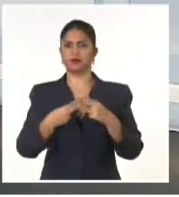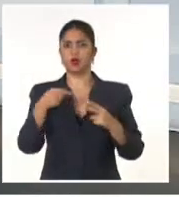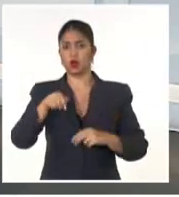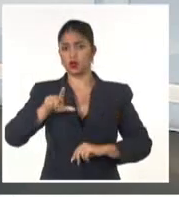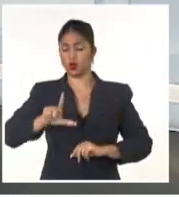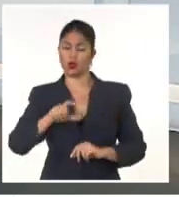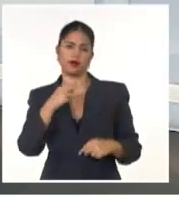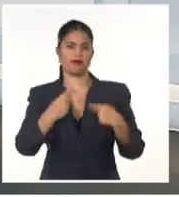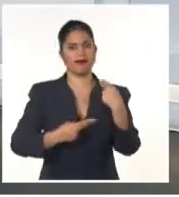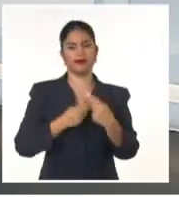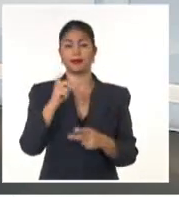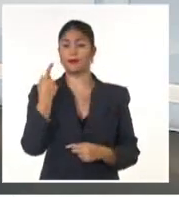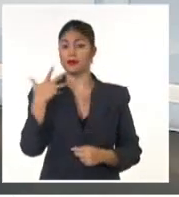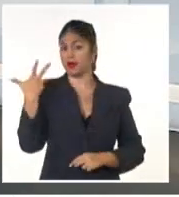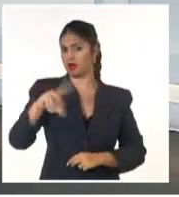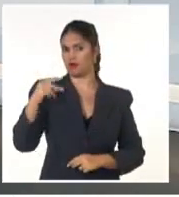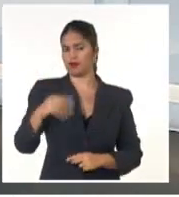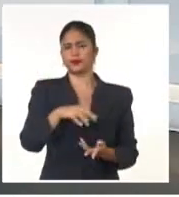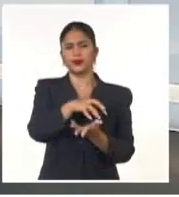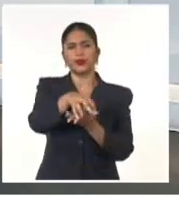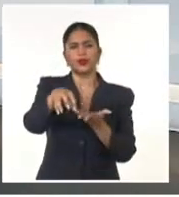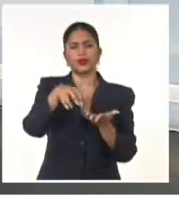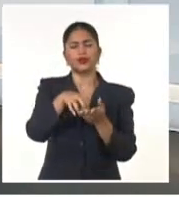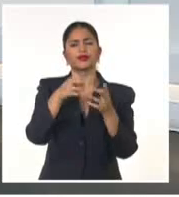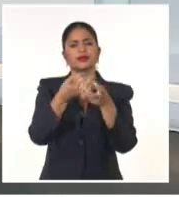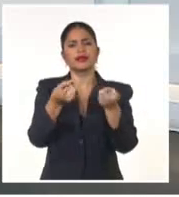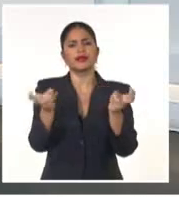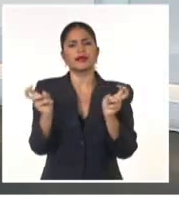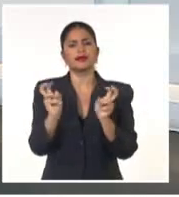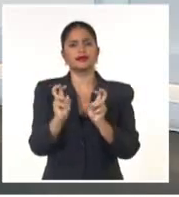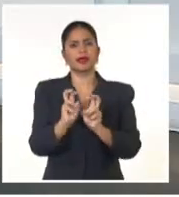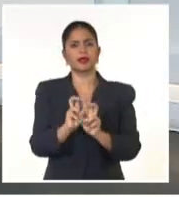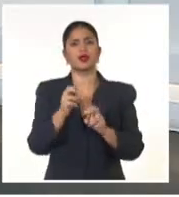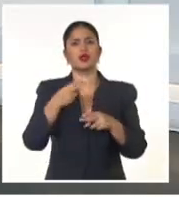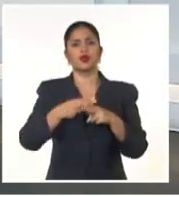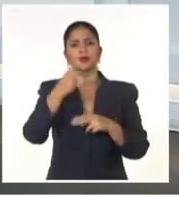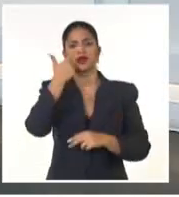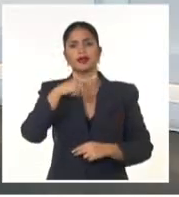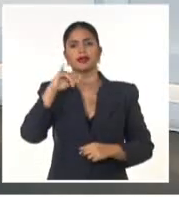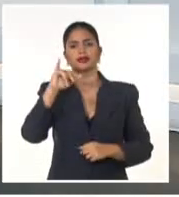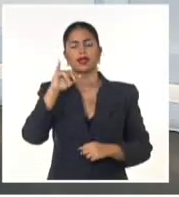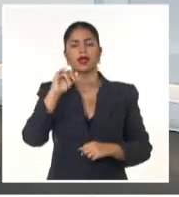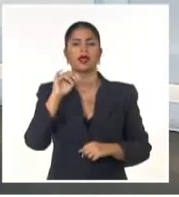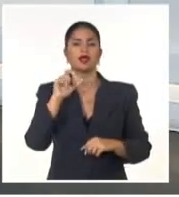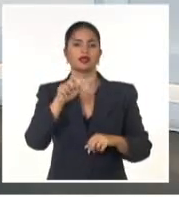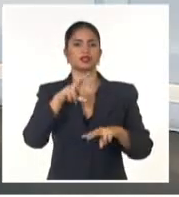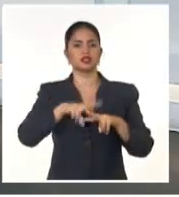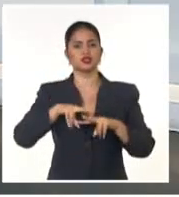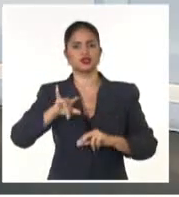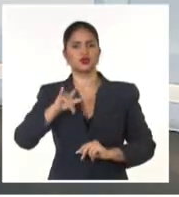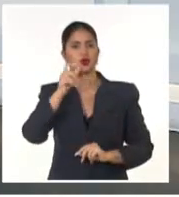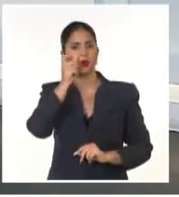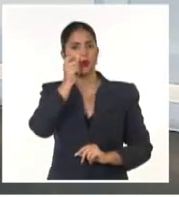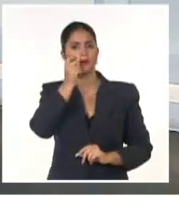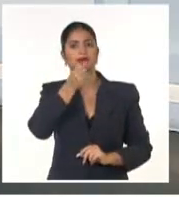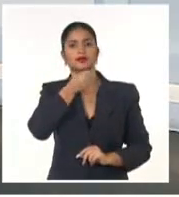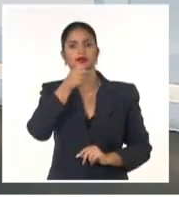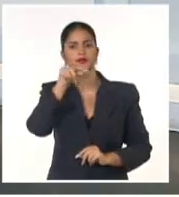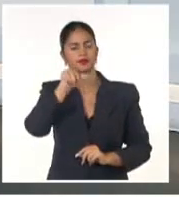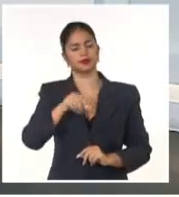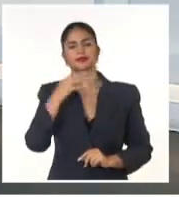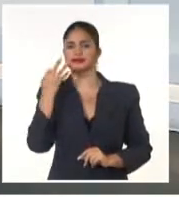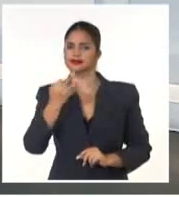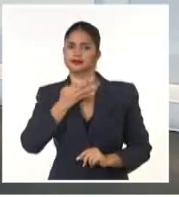su primer entrenamiento en el Estadio Intercontinental de Taichung. El colega Roberto Ramírez conversó con el estelar